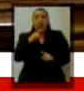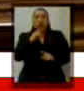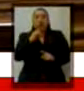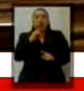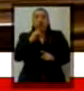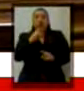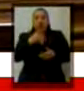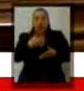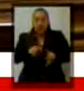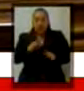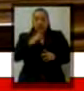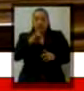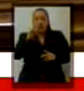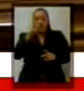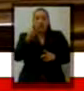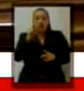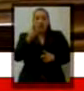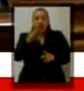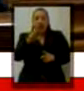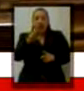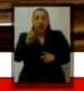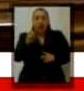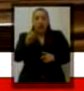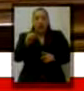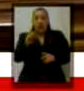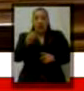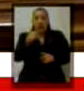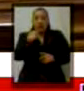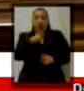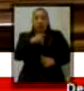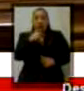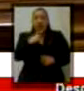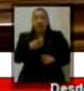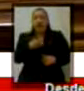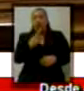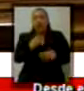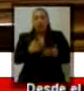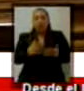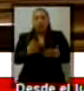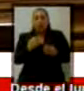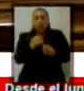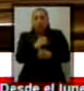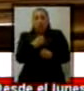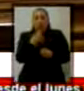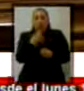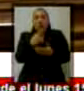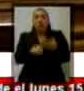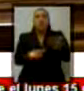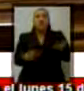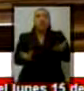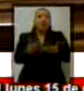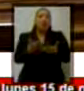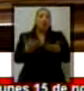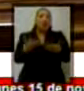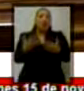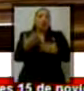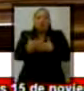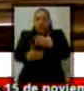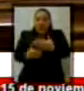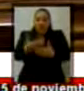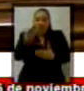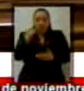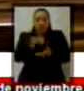el ciclo de la violencia familiar y nos dice que es una cuestión que es como una cosa cíclica.